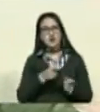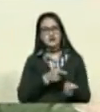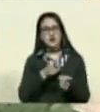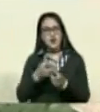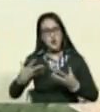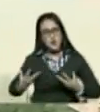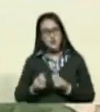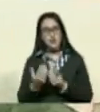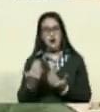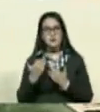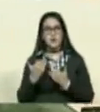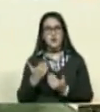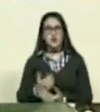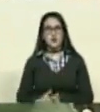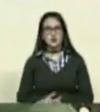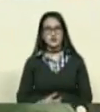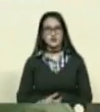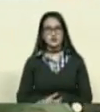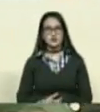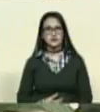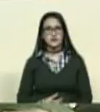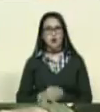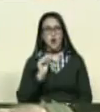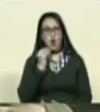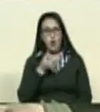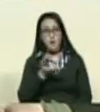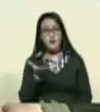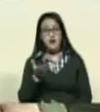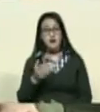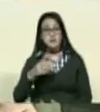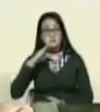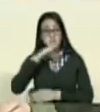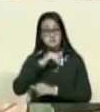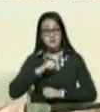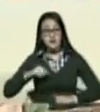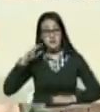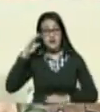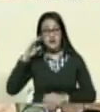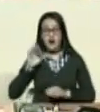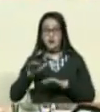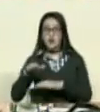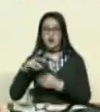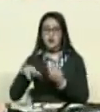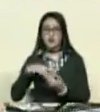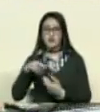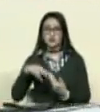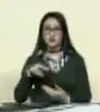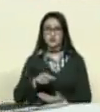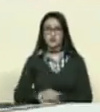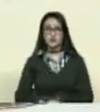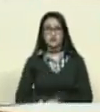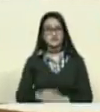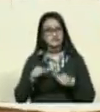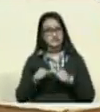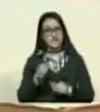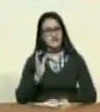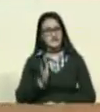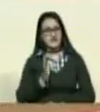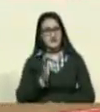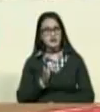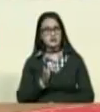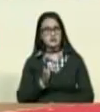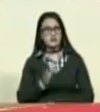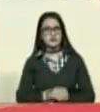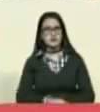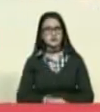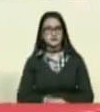con nosotros. Los jóvenes militares están con la revolución. Que se mantengan firmes y coordinen,